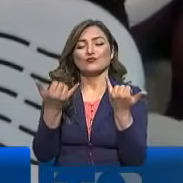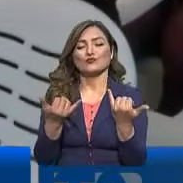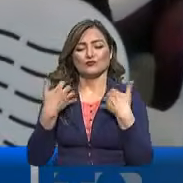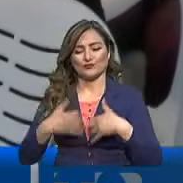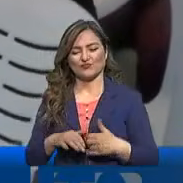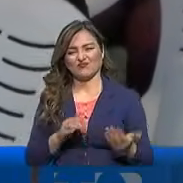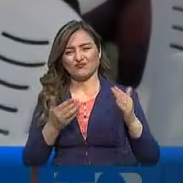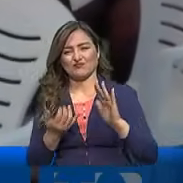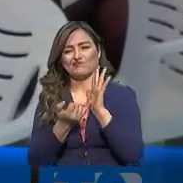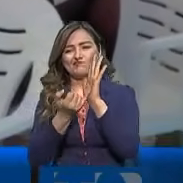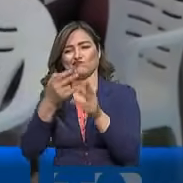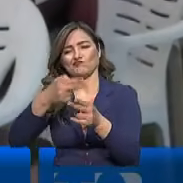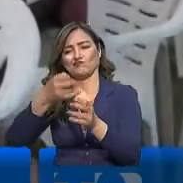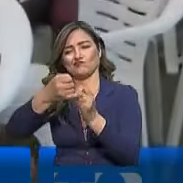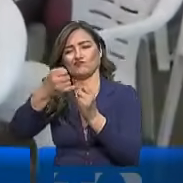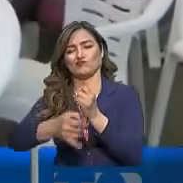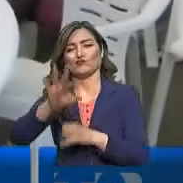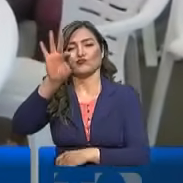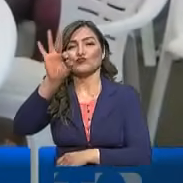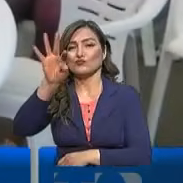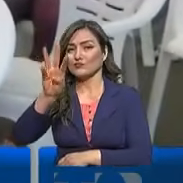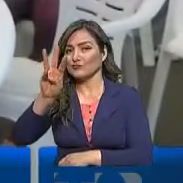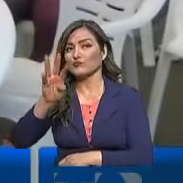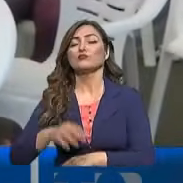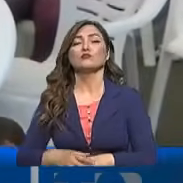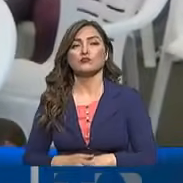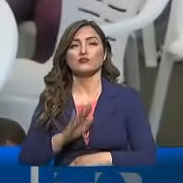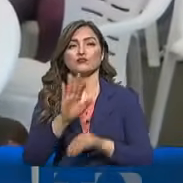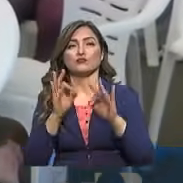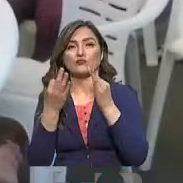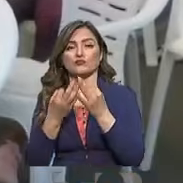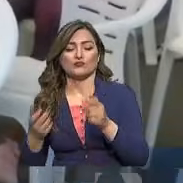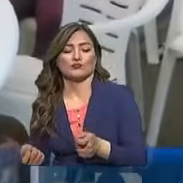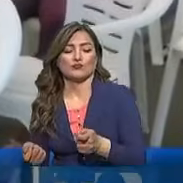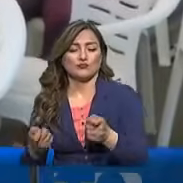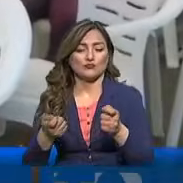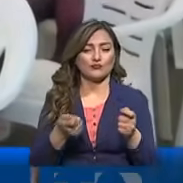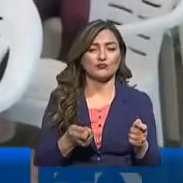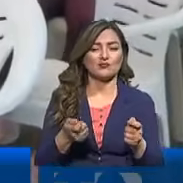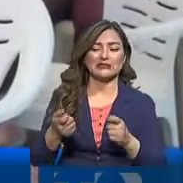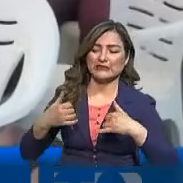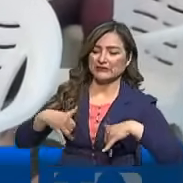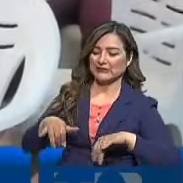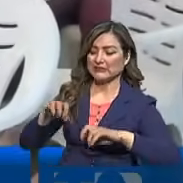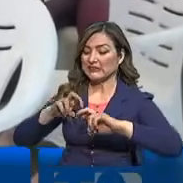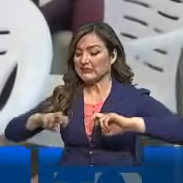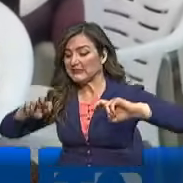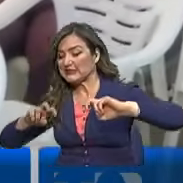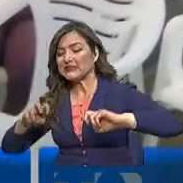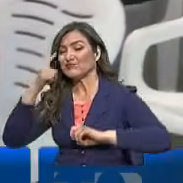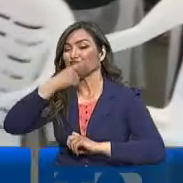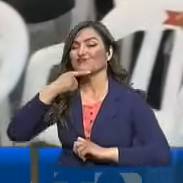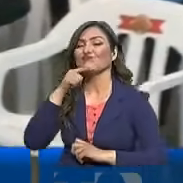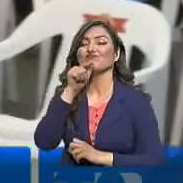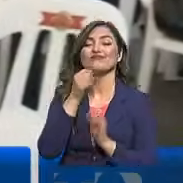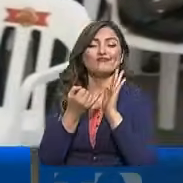han entregado 96 cuerpos a sus familias y continúa la identificación de los que faltan, aunque en total ya